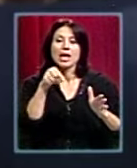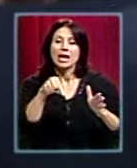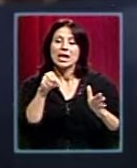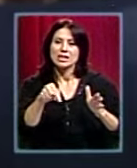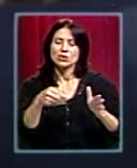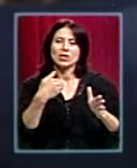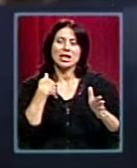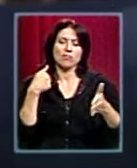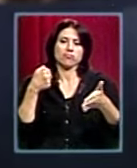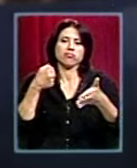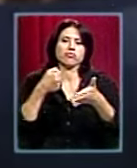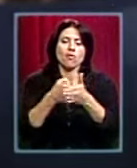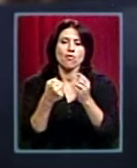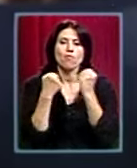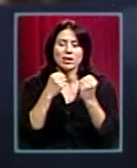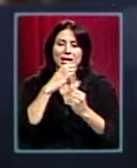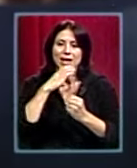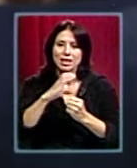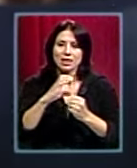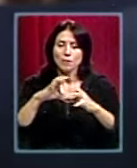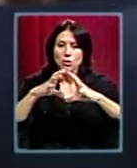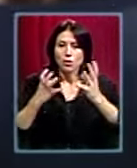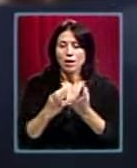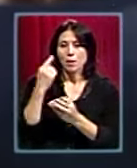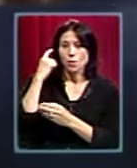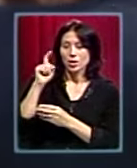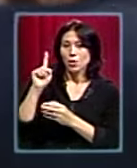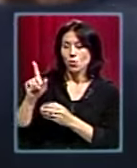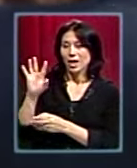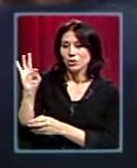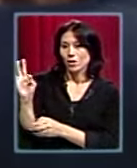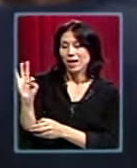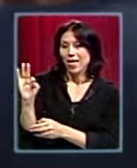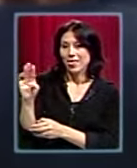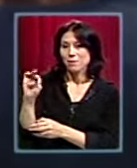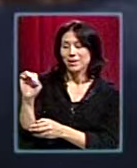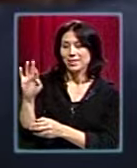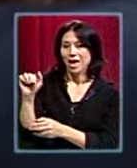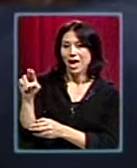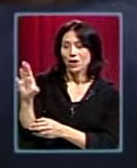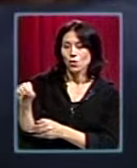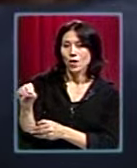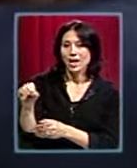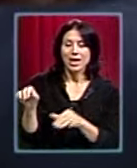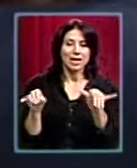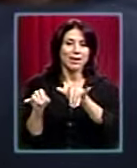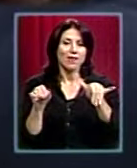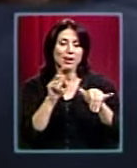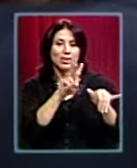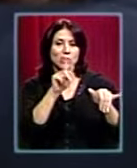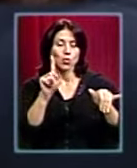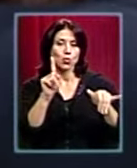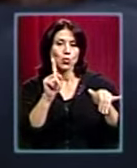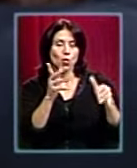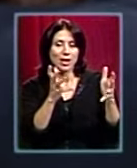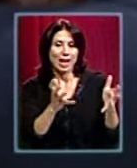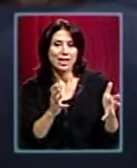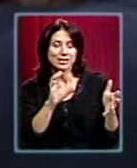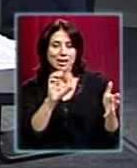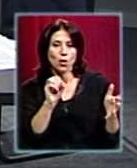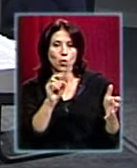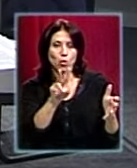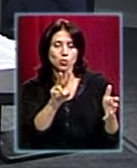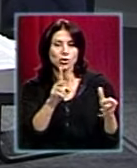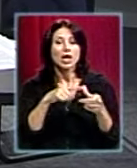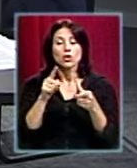en calentamiento global, puesto que 1 tonelada de metano equivale a 21 toneladas de CO2. Otro gas importante de